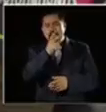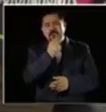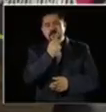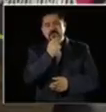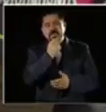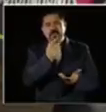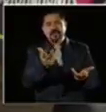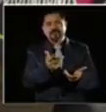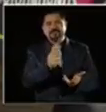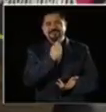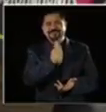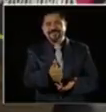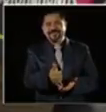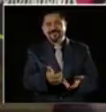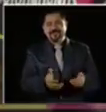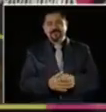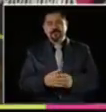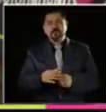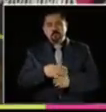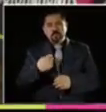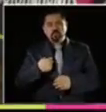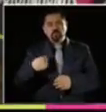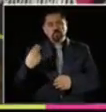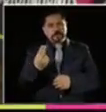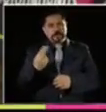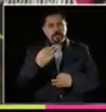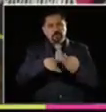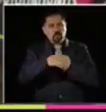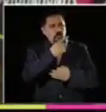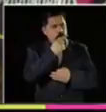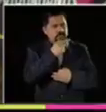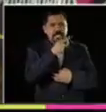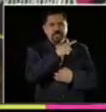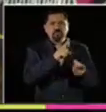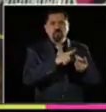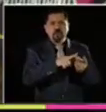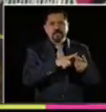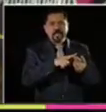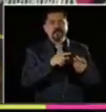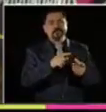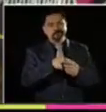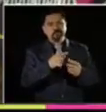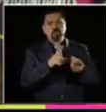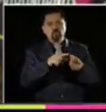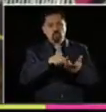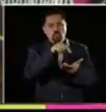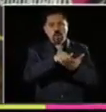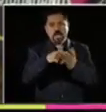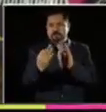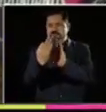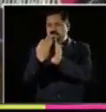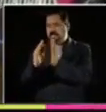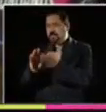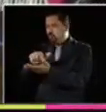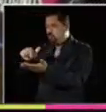buscar tener cercanía de la policía a través de pequeñas comandancias que van a estar en cuadrantes